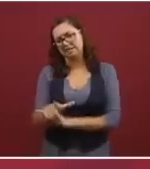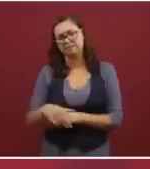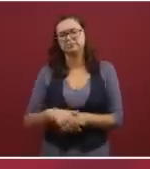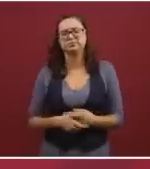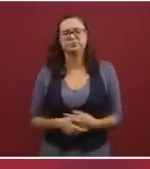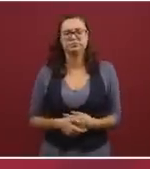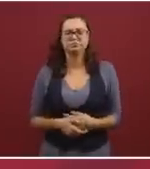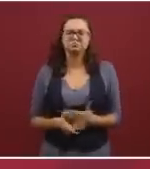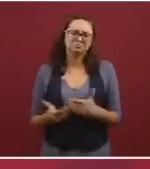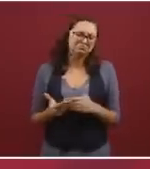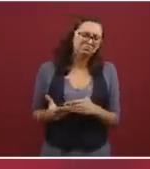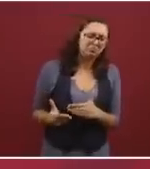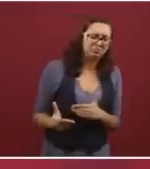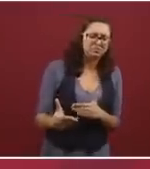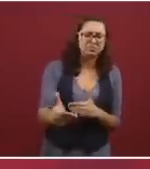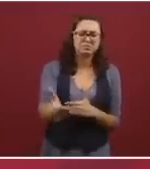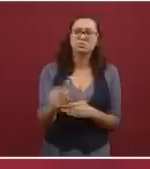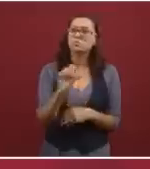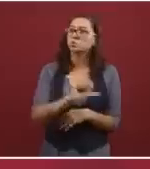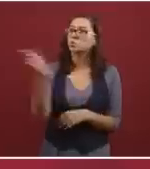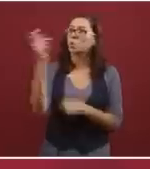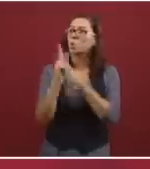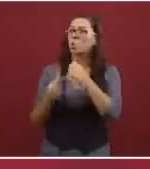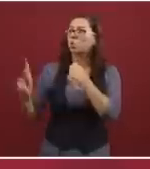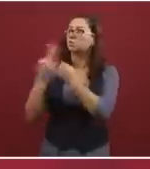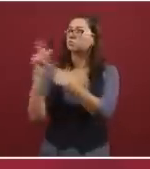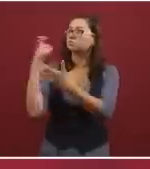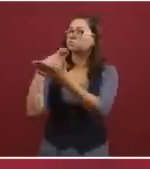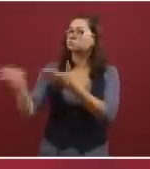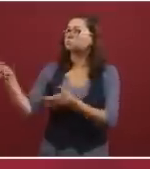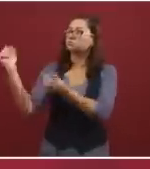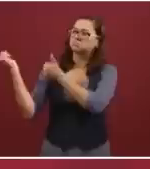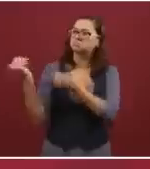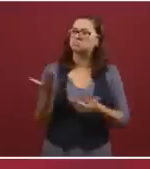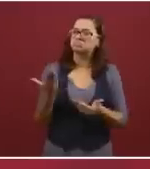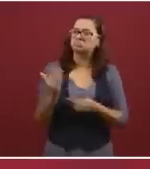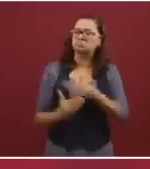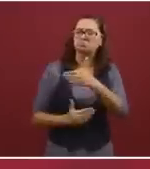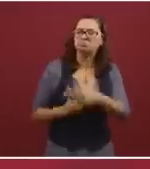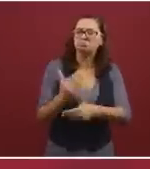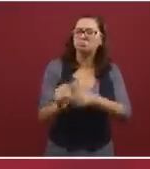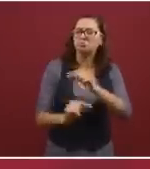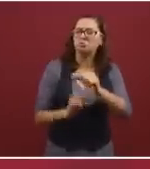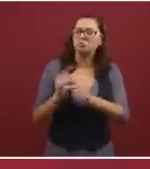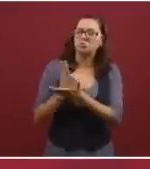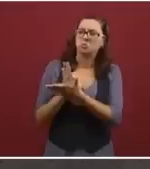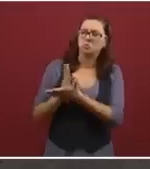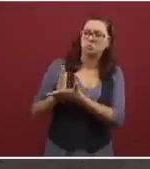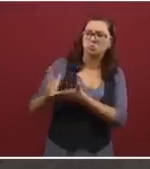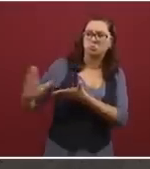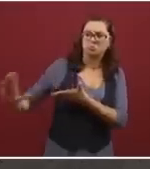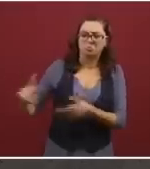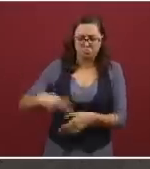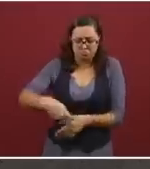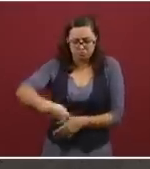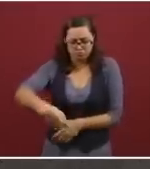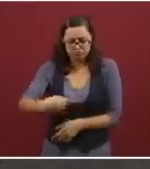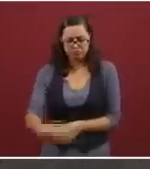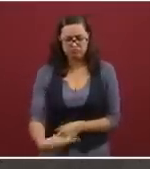al mediano plazo dejemos de comprar las gasolinas y el diésel en el extranjero. Es un